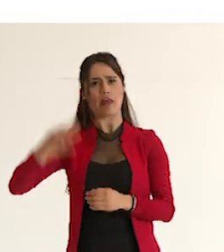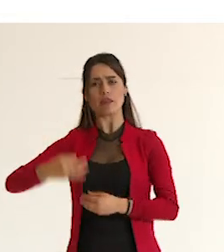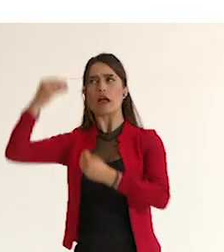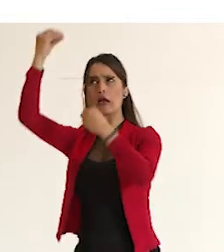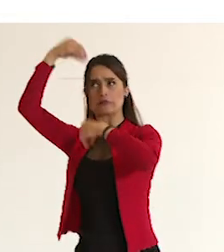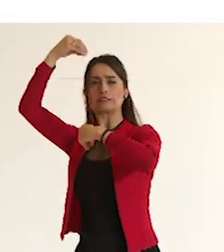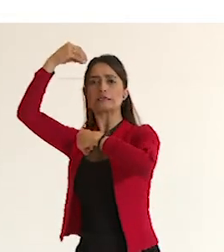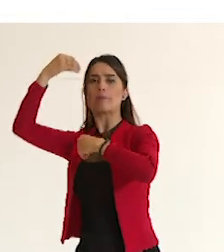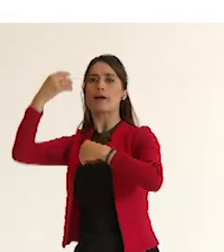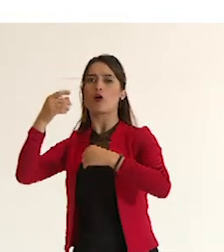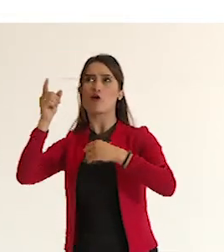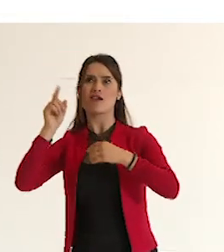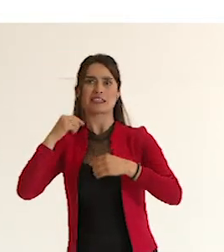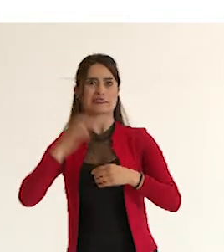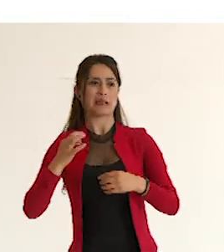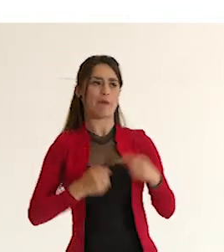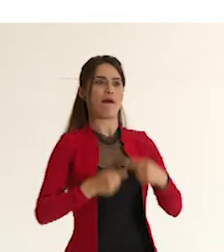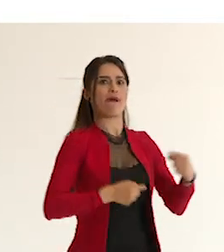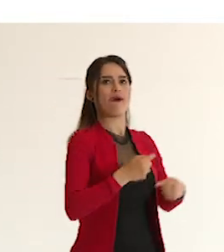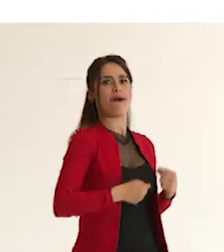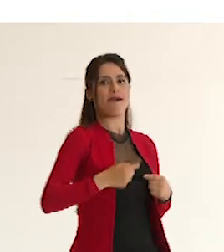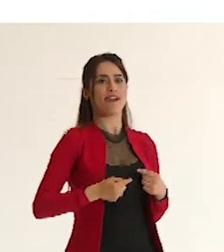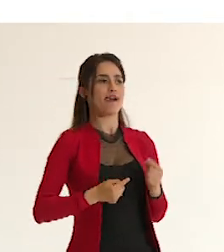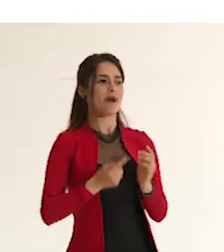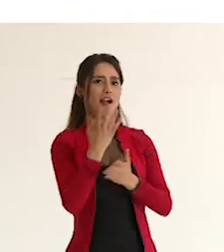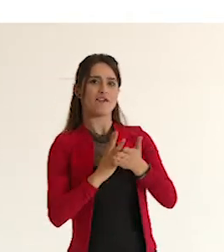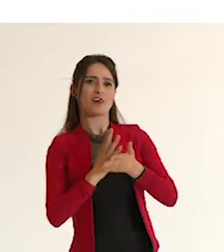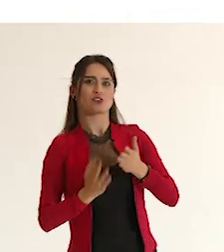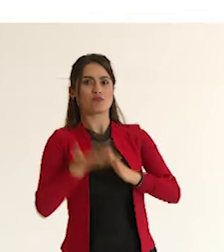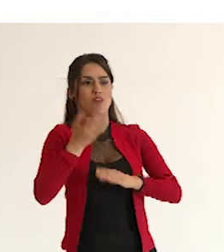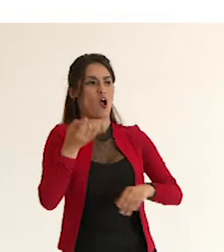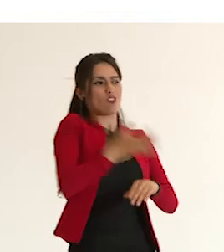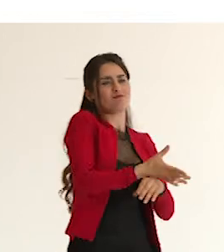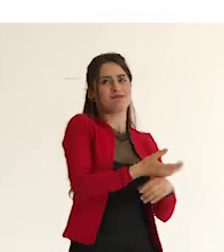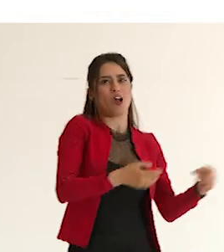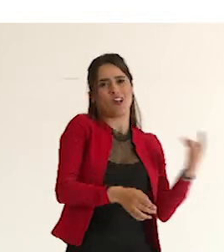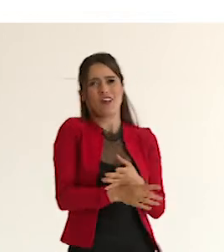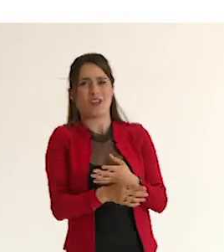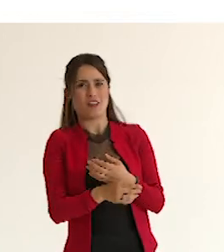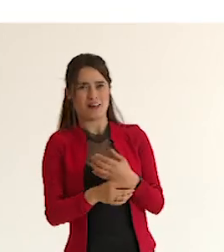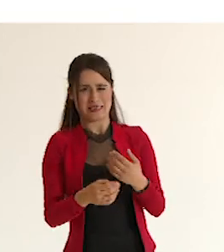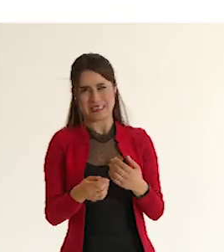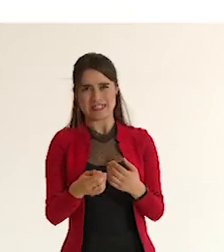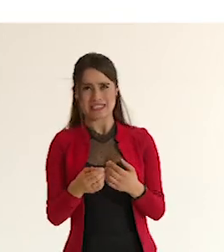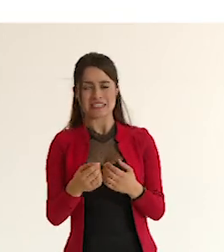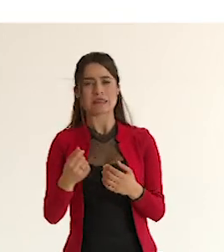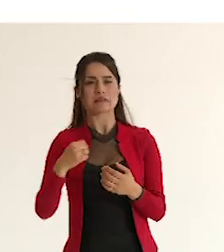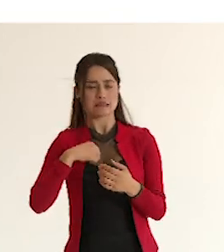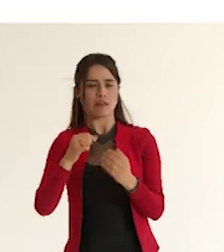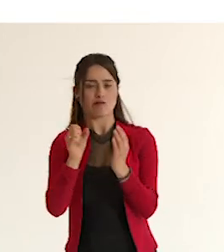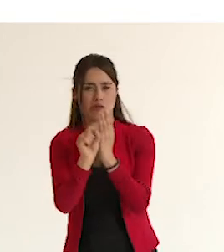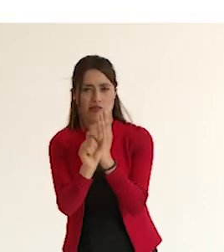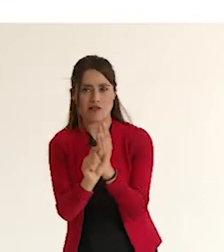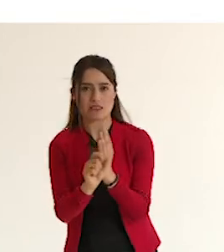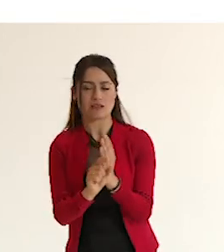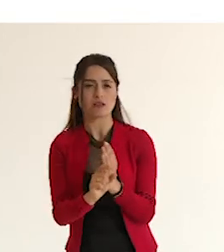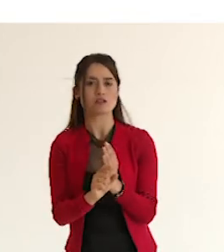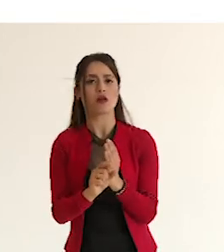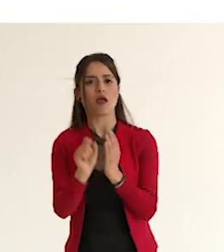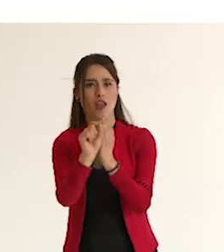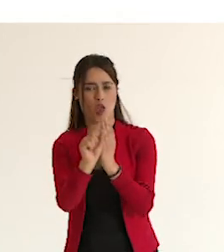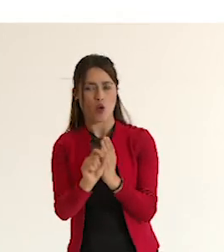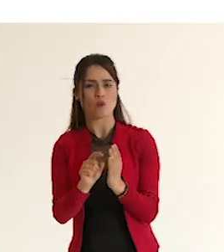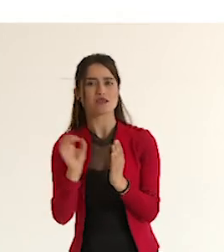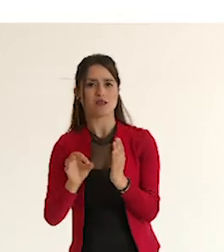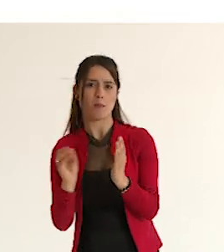si usted participa activamente en la competencia por tener el promedio de notas más alto esto pues es una cosa que se usa mucho por ejemplo en las encuestas de valores